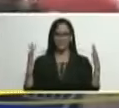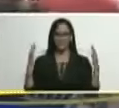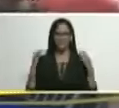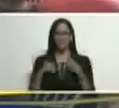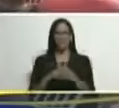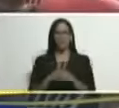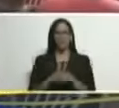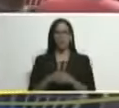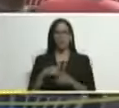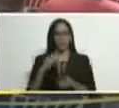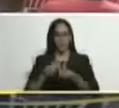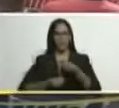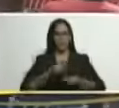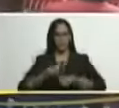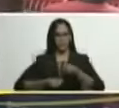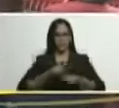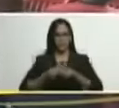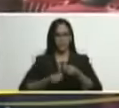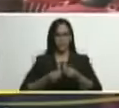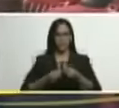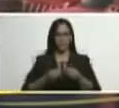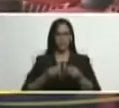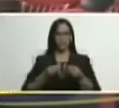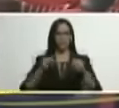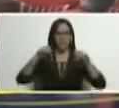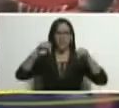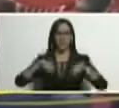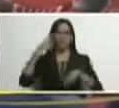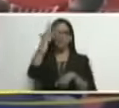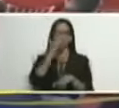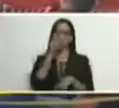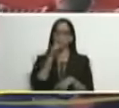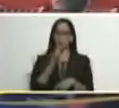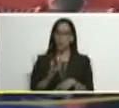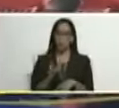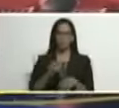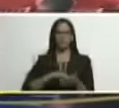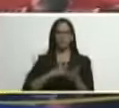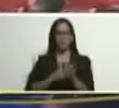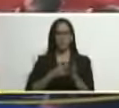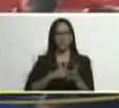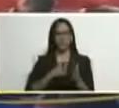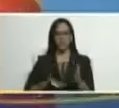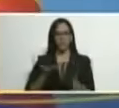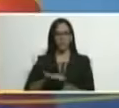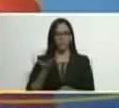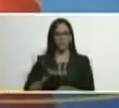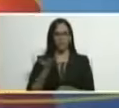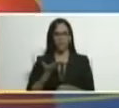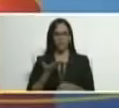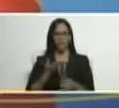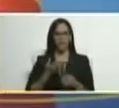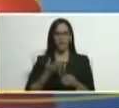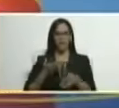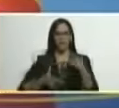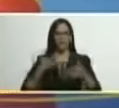Por eso hicimos este hermoso y significativo acto de firma.